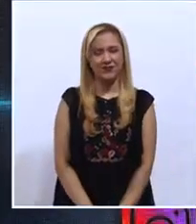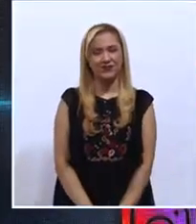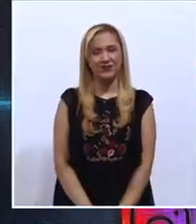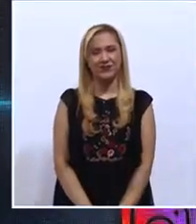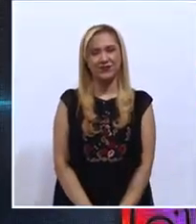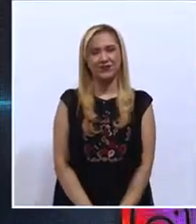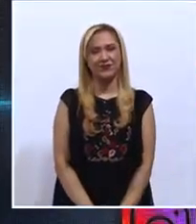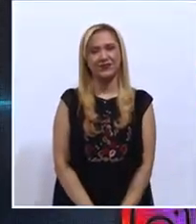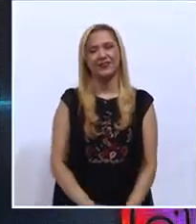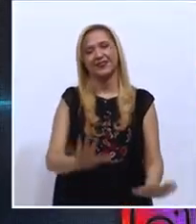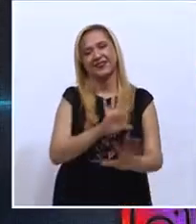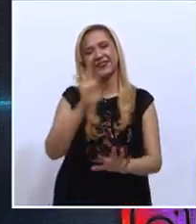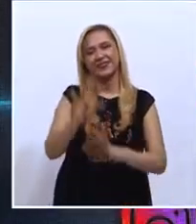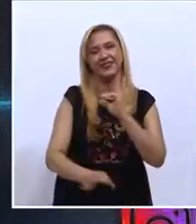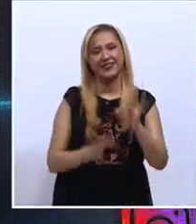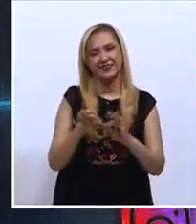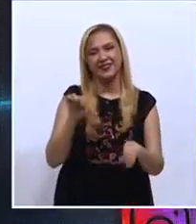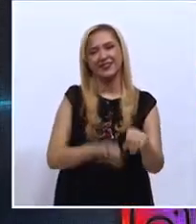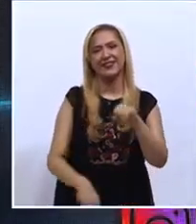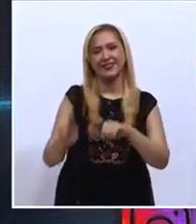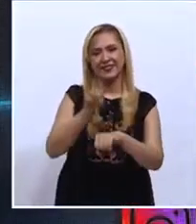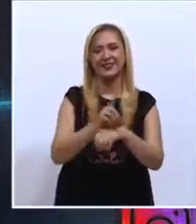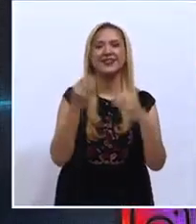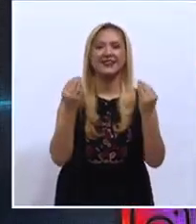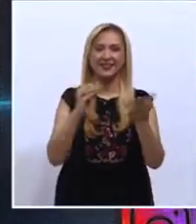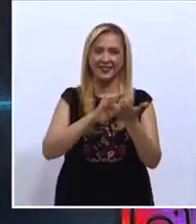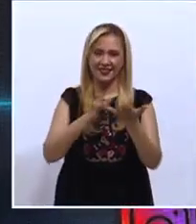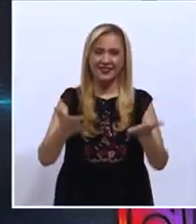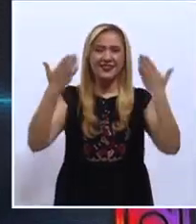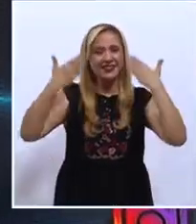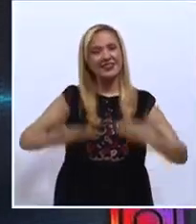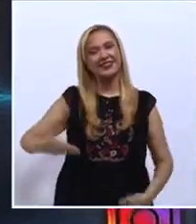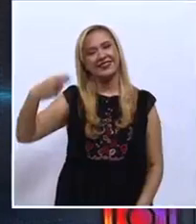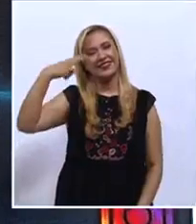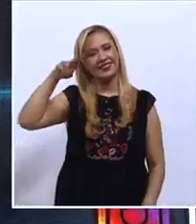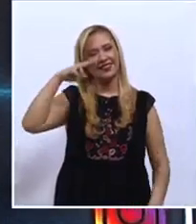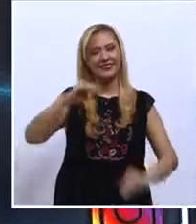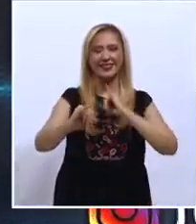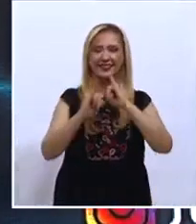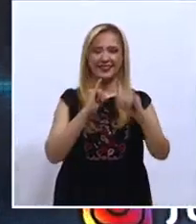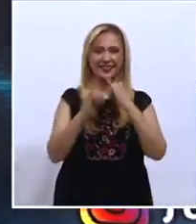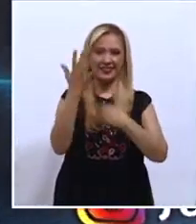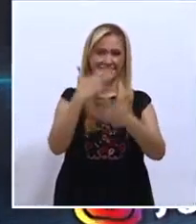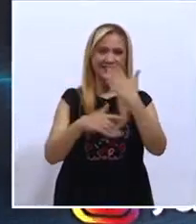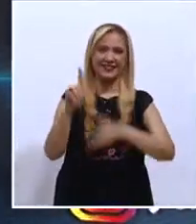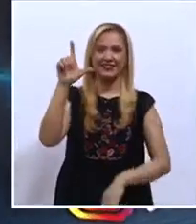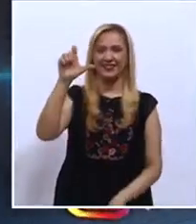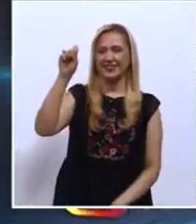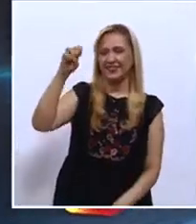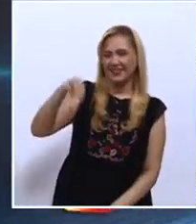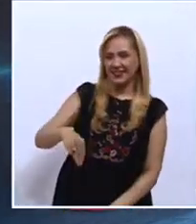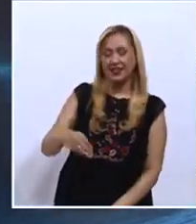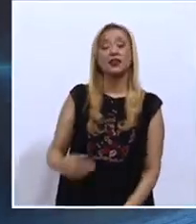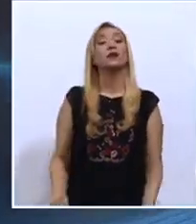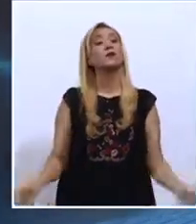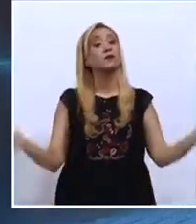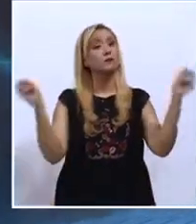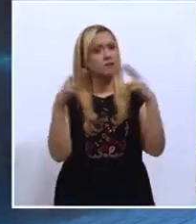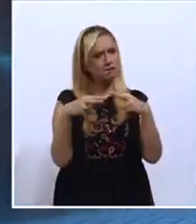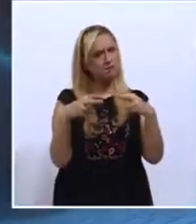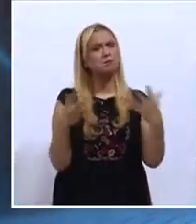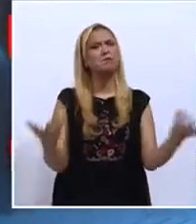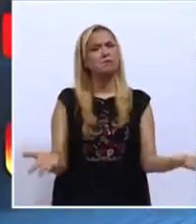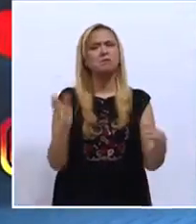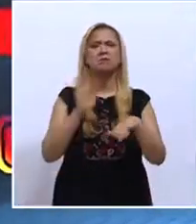Y llegamos al final de esta emisión. Agradezco el apoyo en la interpretación de lengua de señas mexicana a Nidia Díaz y lo invito